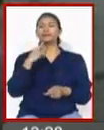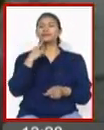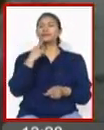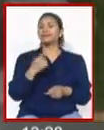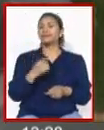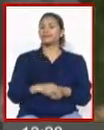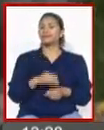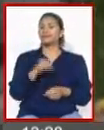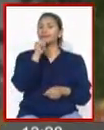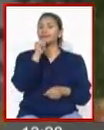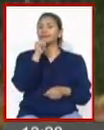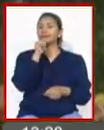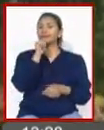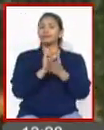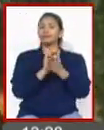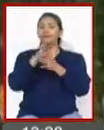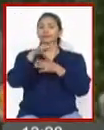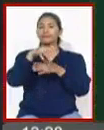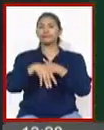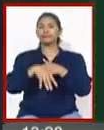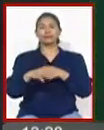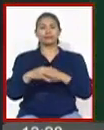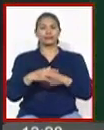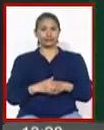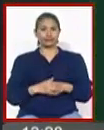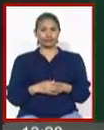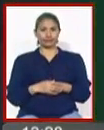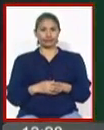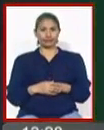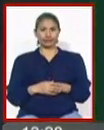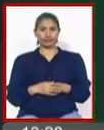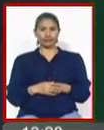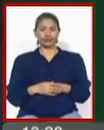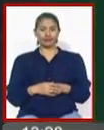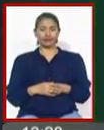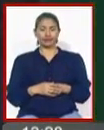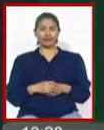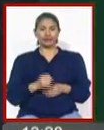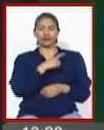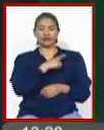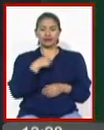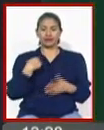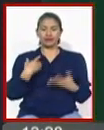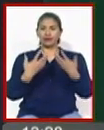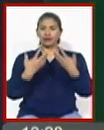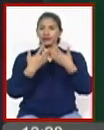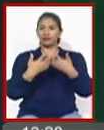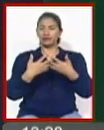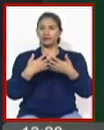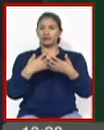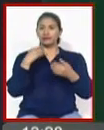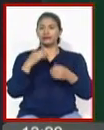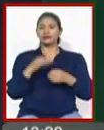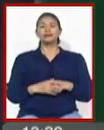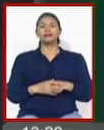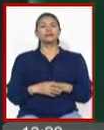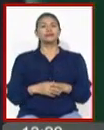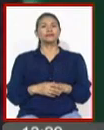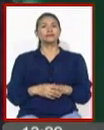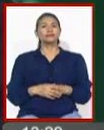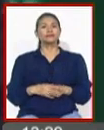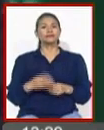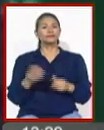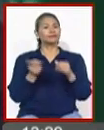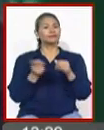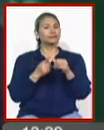aprovechará aguas de la cuenca del Ibirizu. Y quiero que sepa la empresa china, eso no hay con el gobierno nacional. Desde el